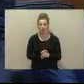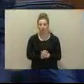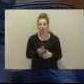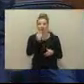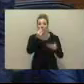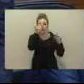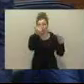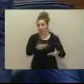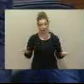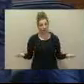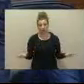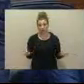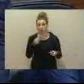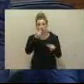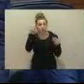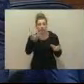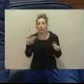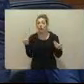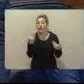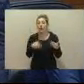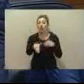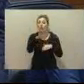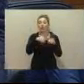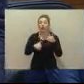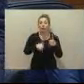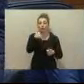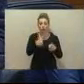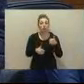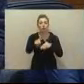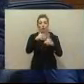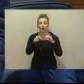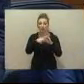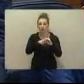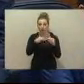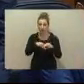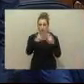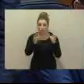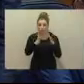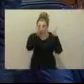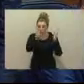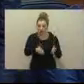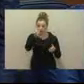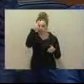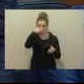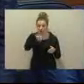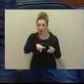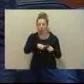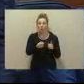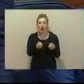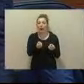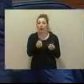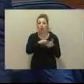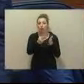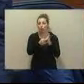bienvenida sea una convocatoria de oposiciones, una convocatoria de plazas públicas, pero usted sabe que esto no es la panacea, ni esta es la